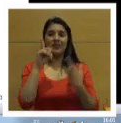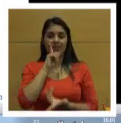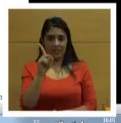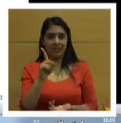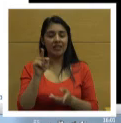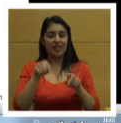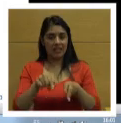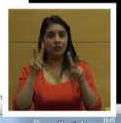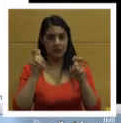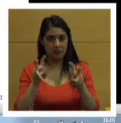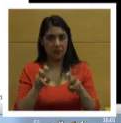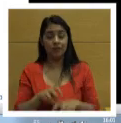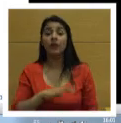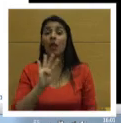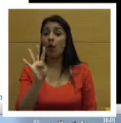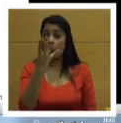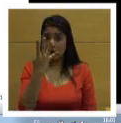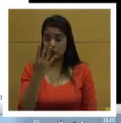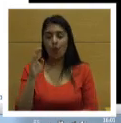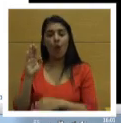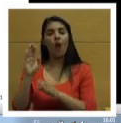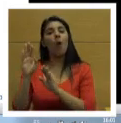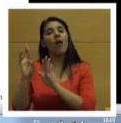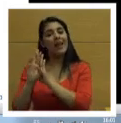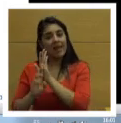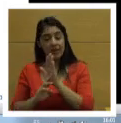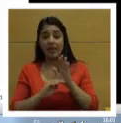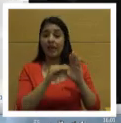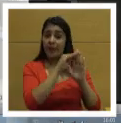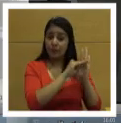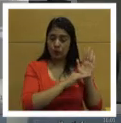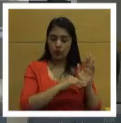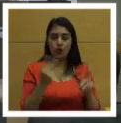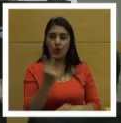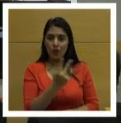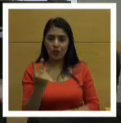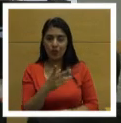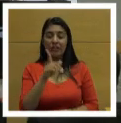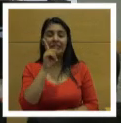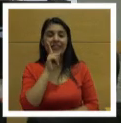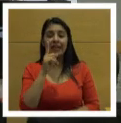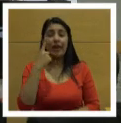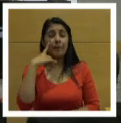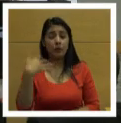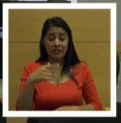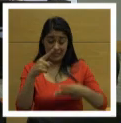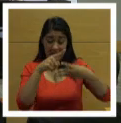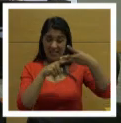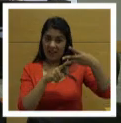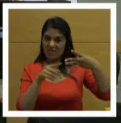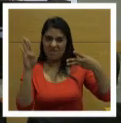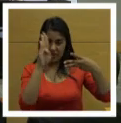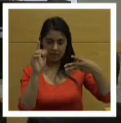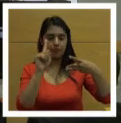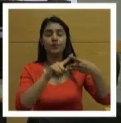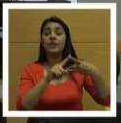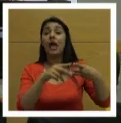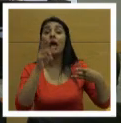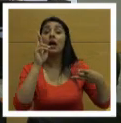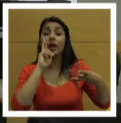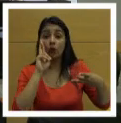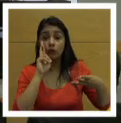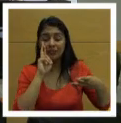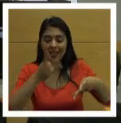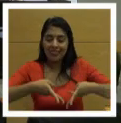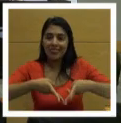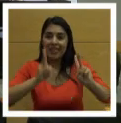4. Ambos instrumentos ponen de relevancia tres elementos fundamentales. Se reconoce que el derecho